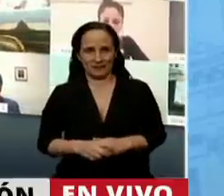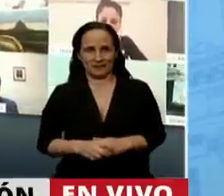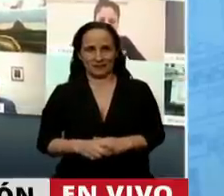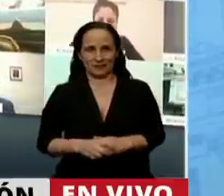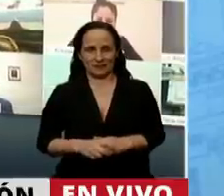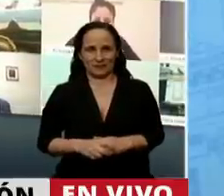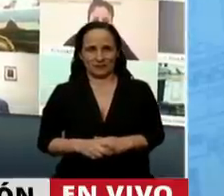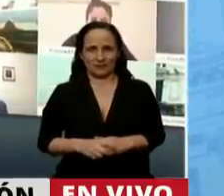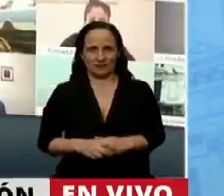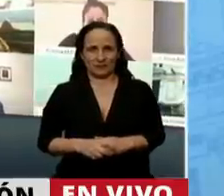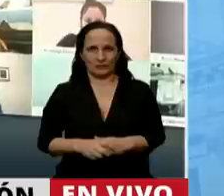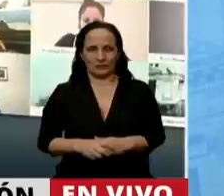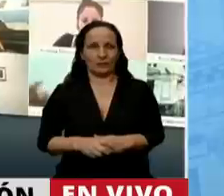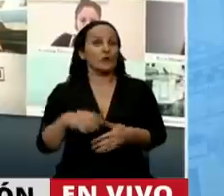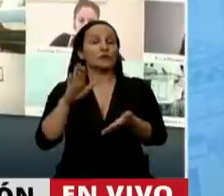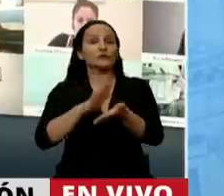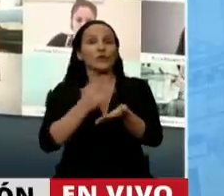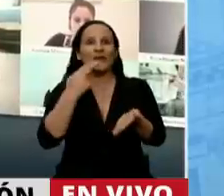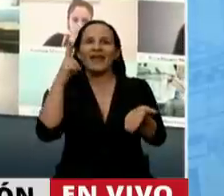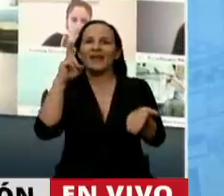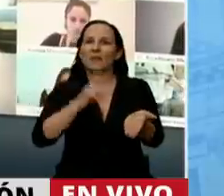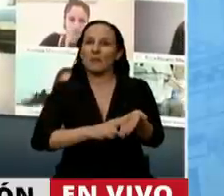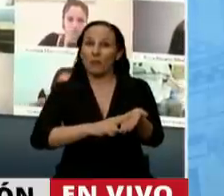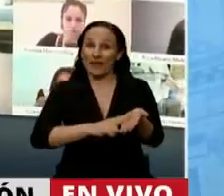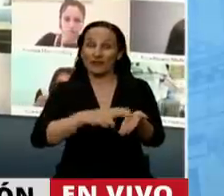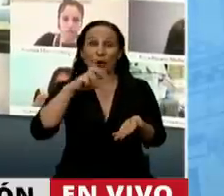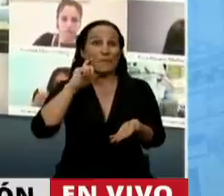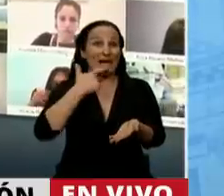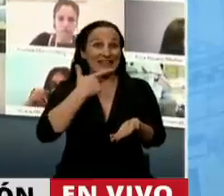La recaudación del impuesto país